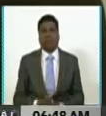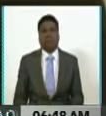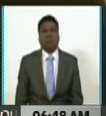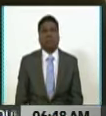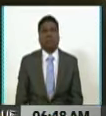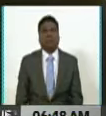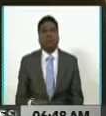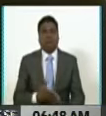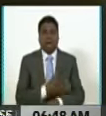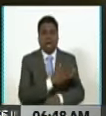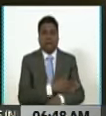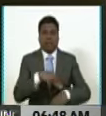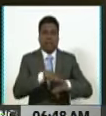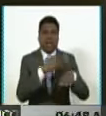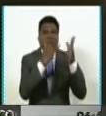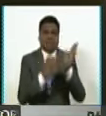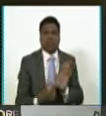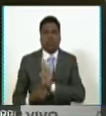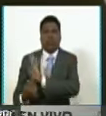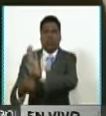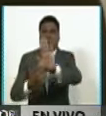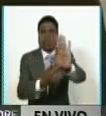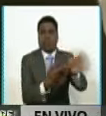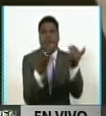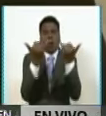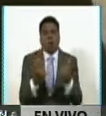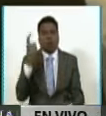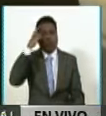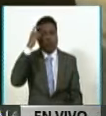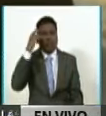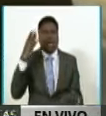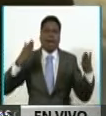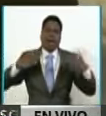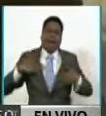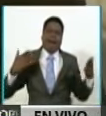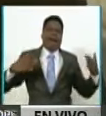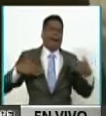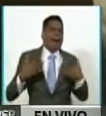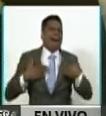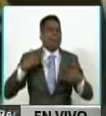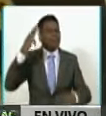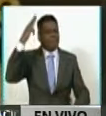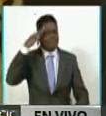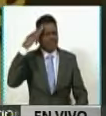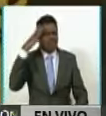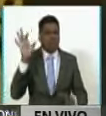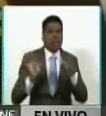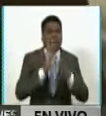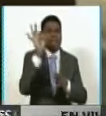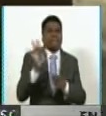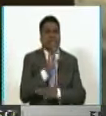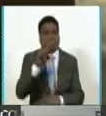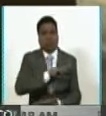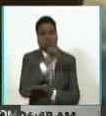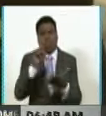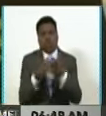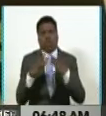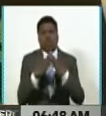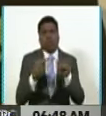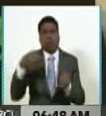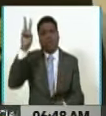jefe Vladimir Padrino López destacaba que hoy es un día de júbilo, un día para traer a la memoria y al espíritu nacional de todos los venezolanos